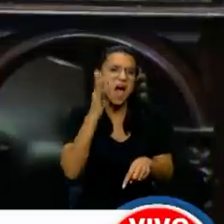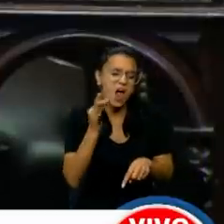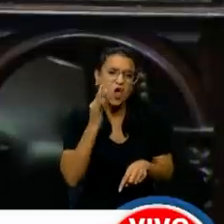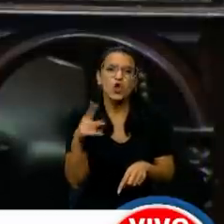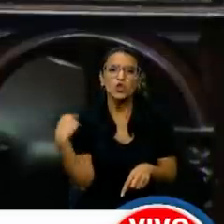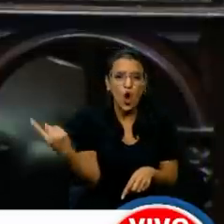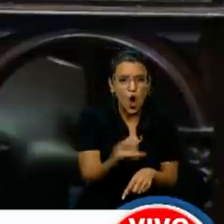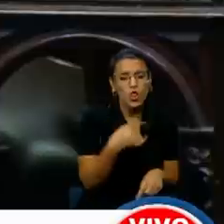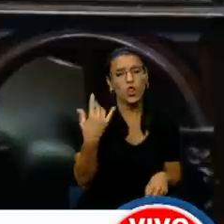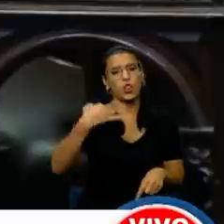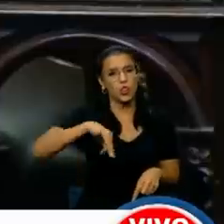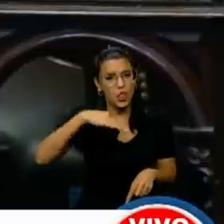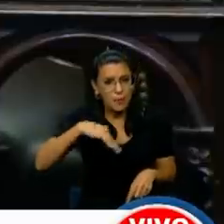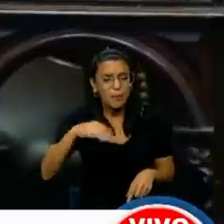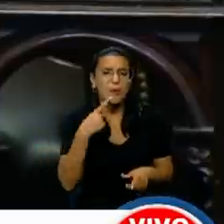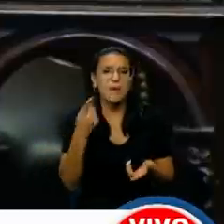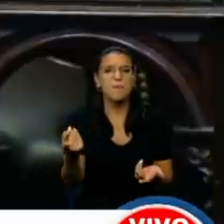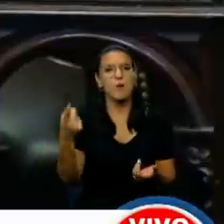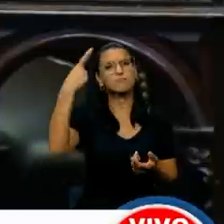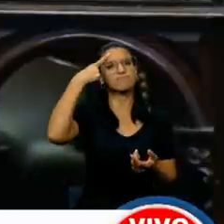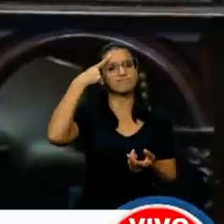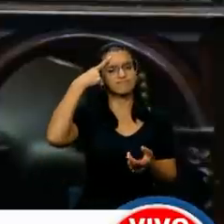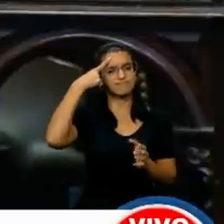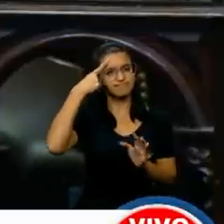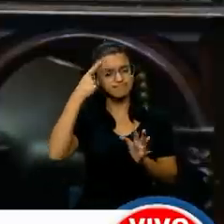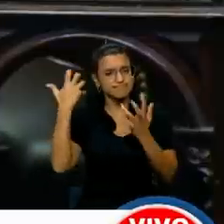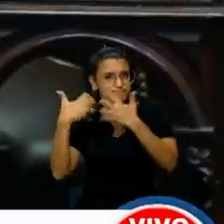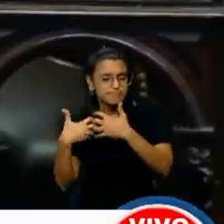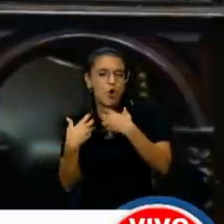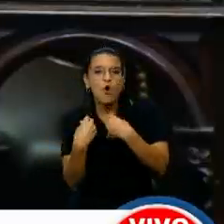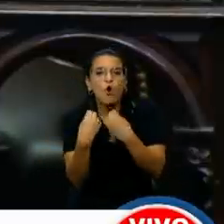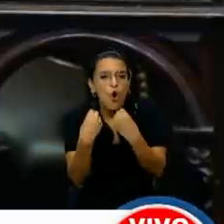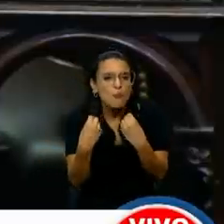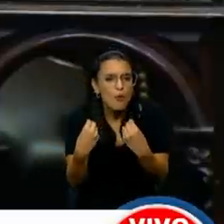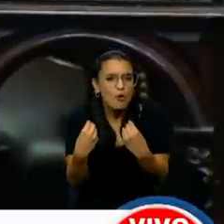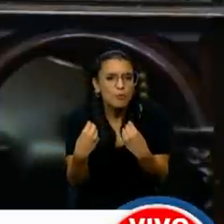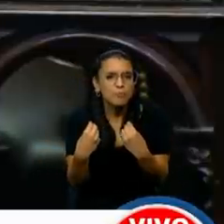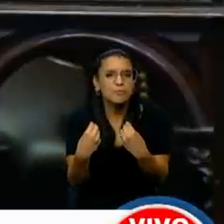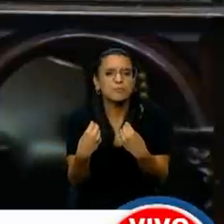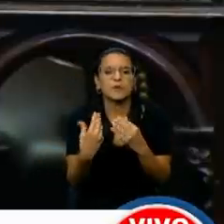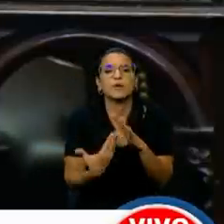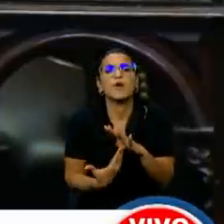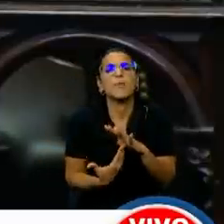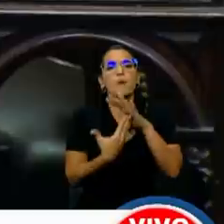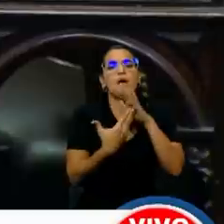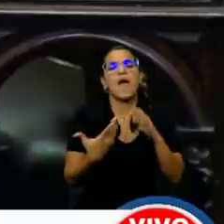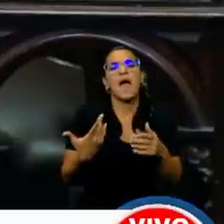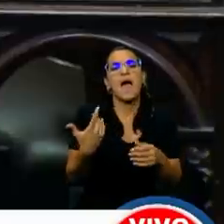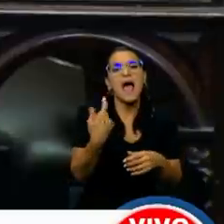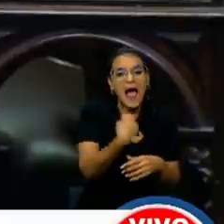todos tenemos que hacer alguna autocrítica en como priorizar los gastos